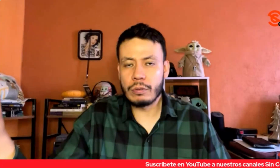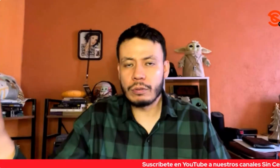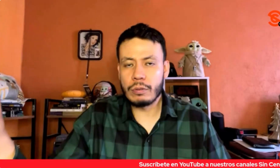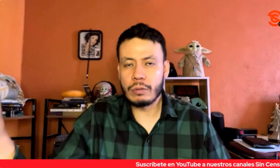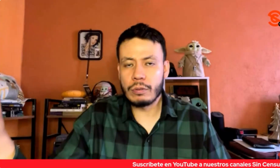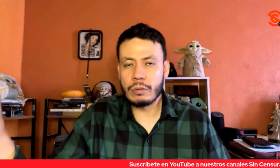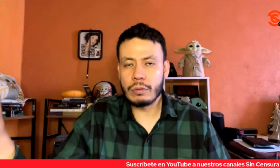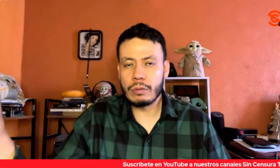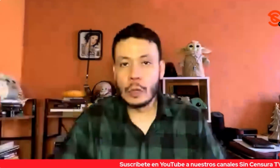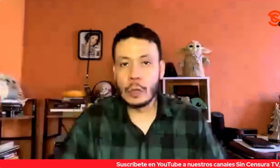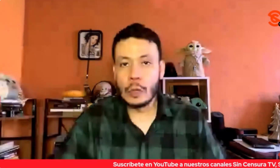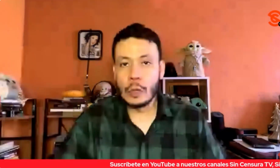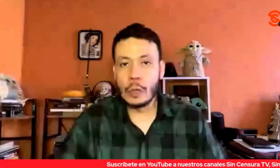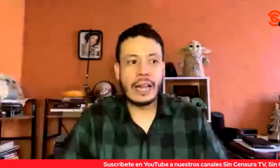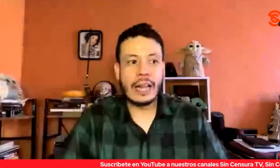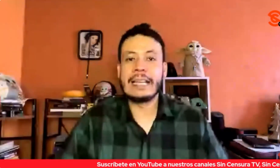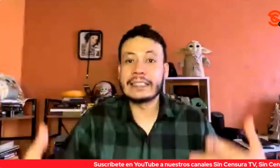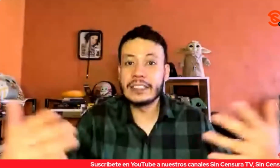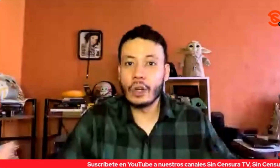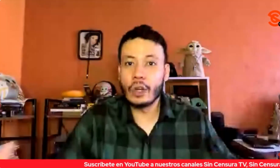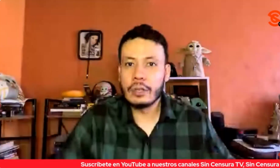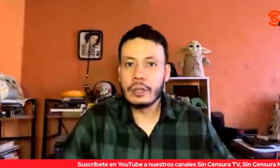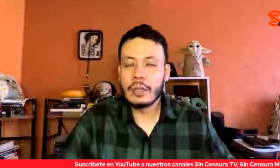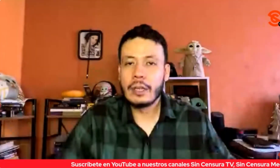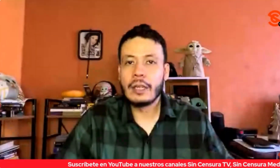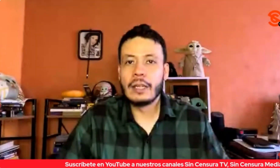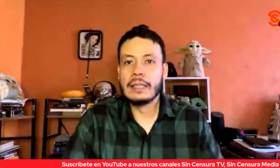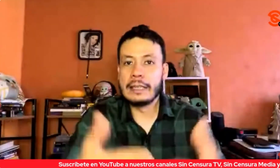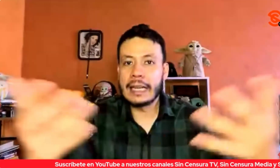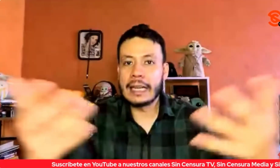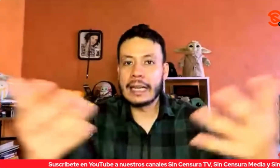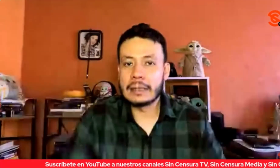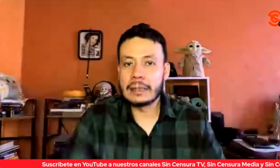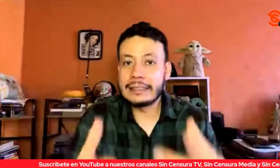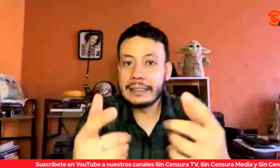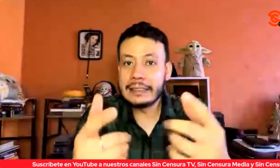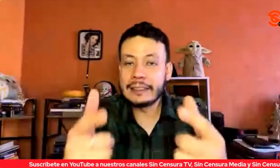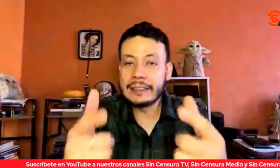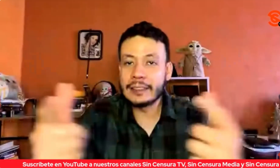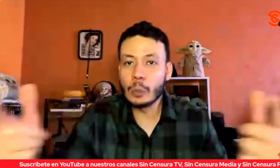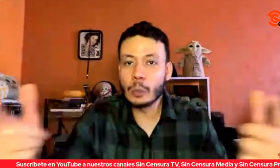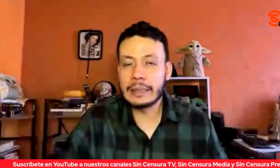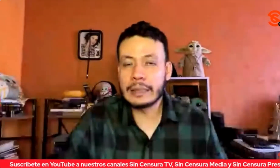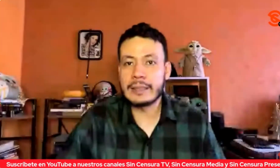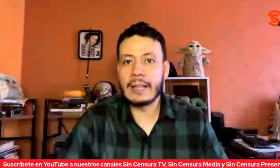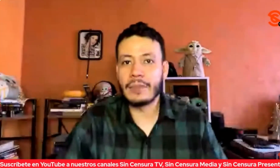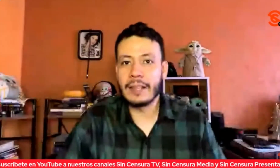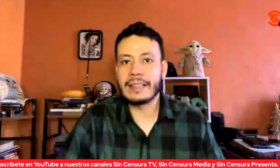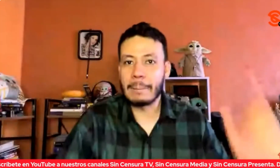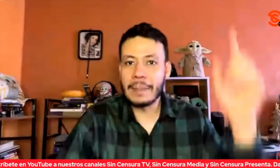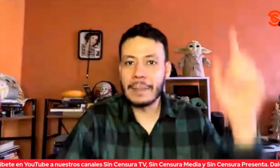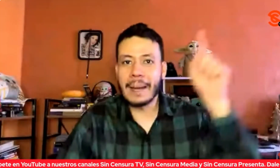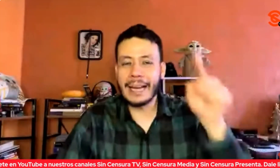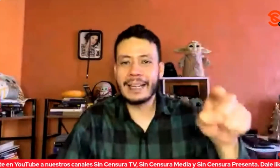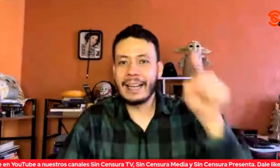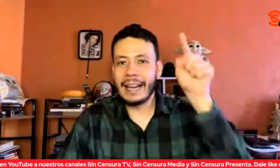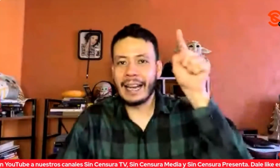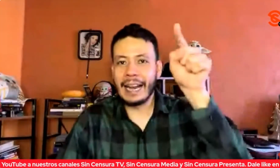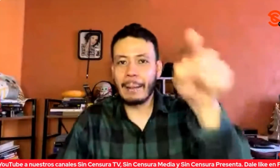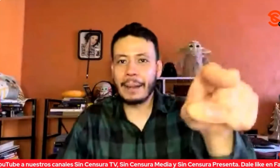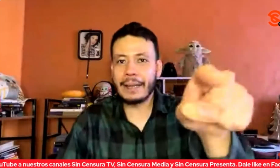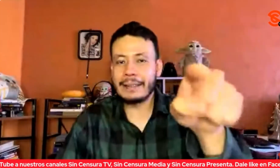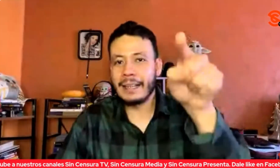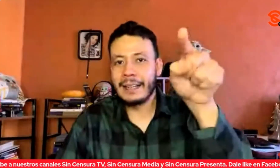lo que acabo de decirles que pasó ayer, en donde al final se reconoce que hubo una alteración de las citas textuales del